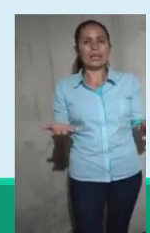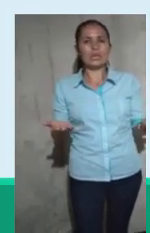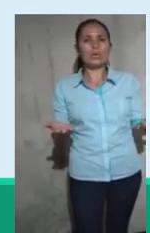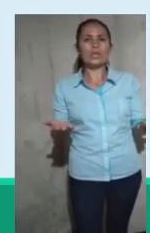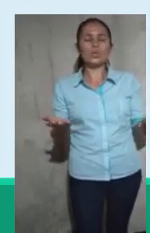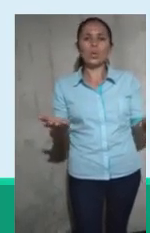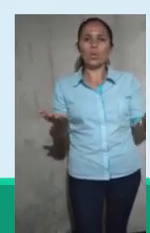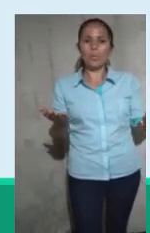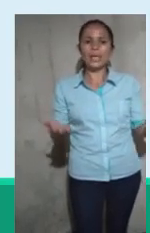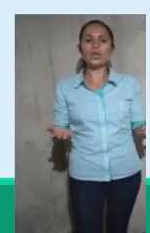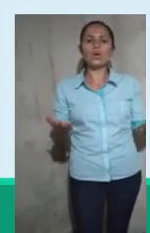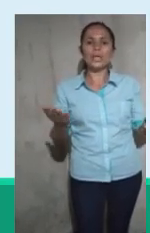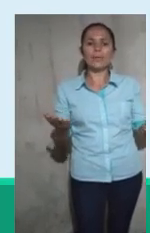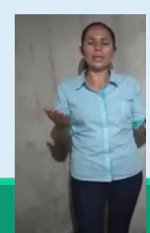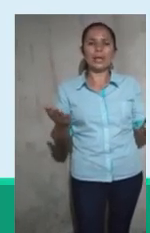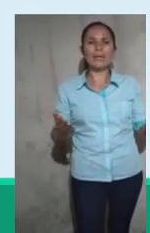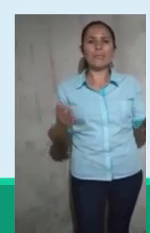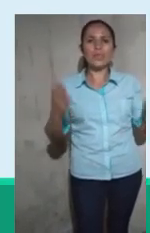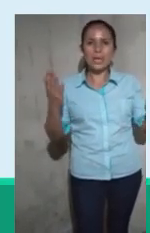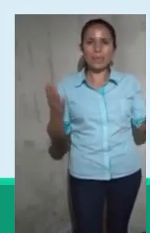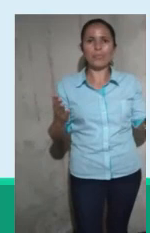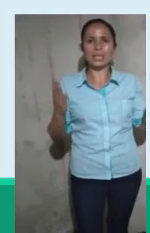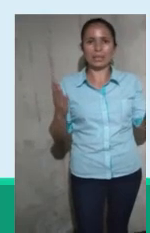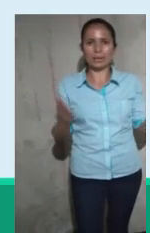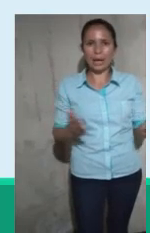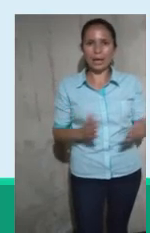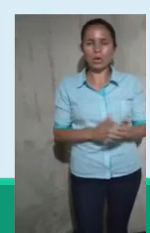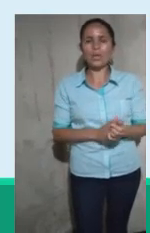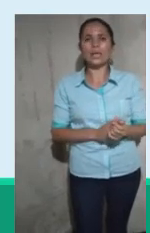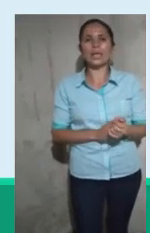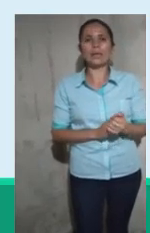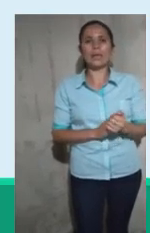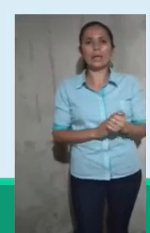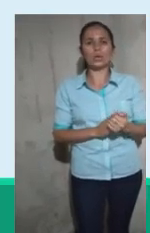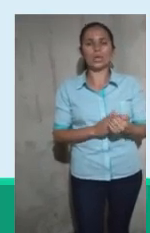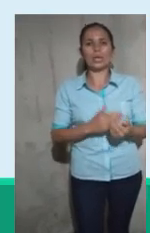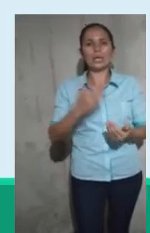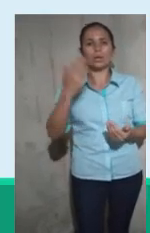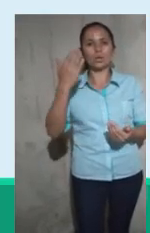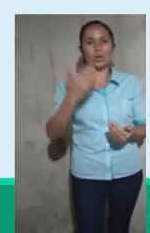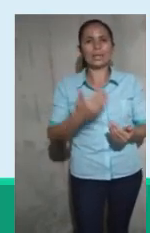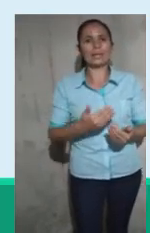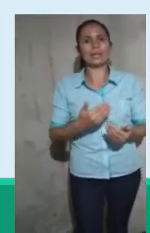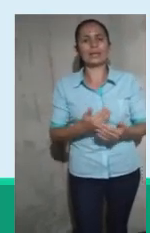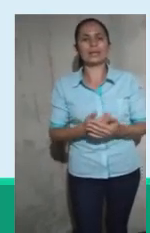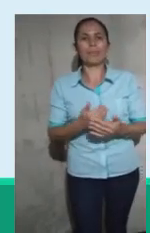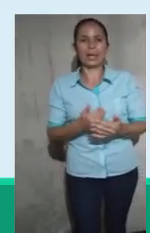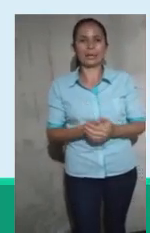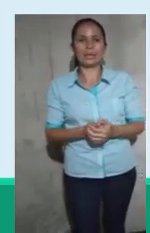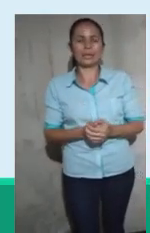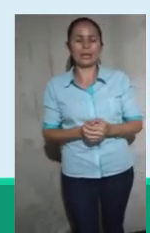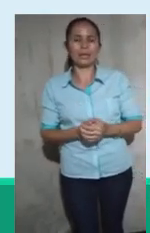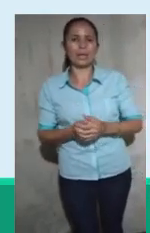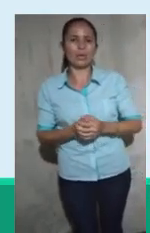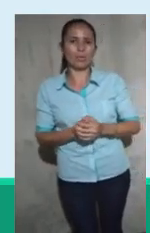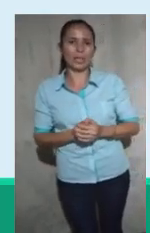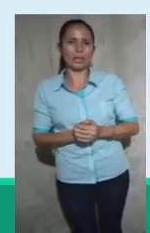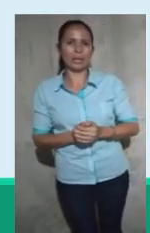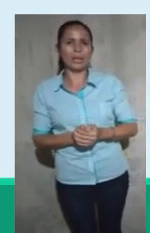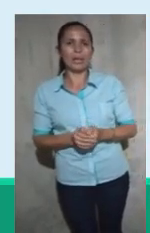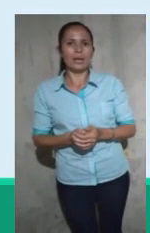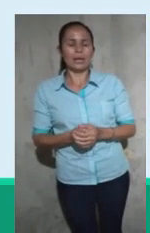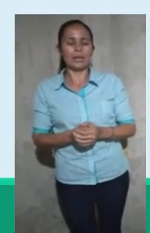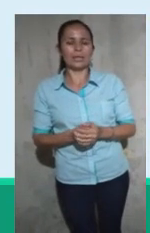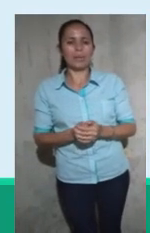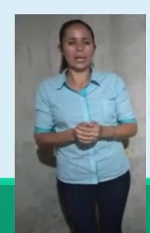de presentación es un documento que debe de ir bien presentado y que debe de contener todas esas partes